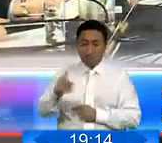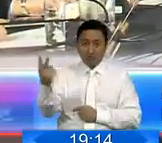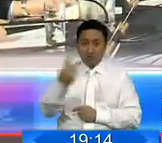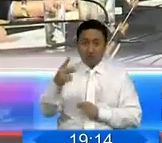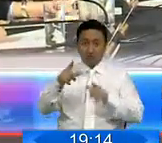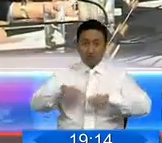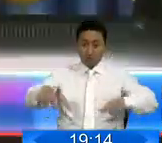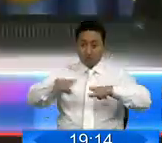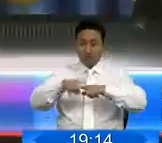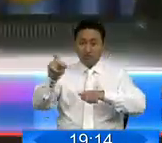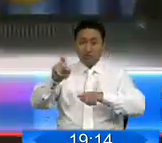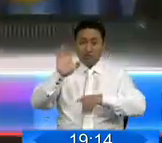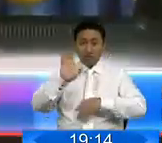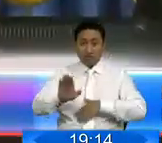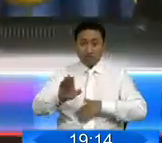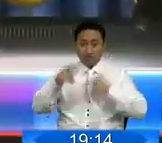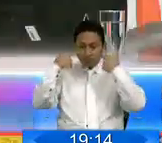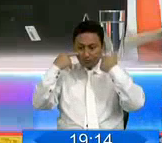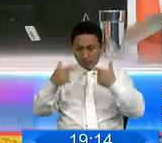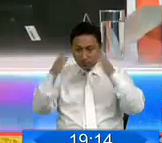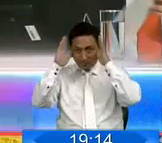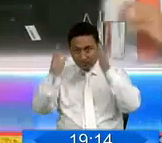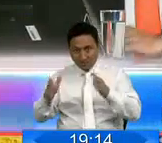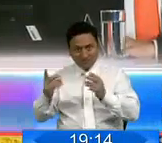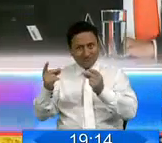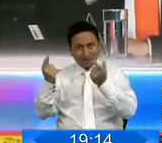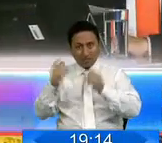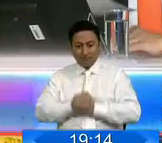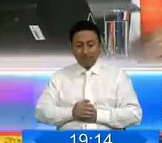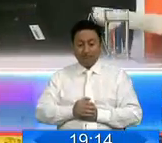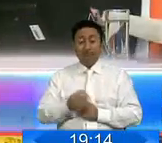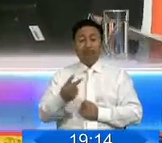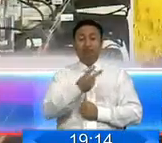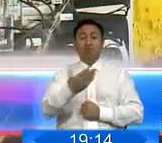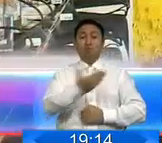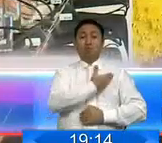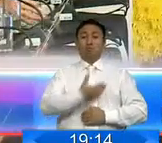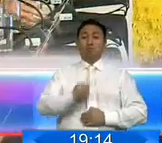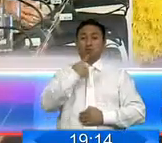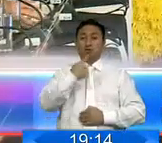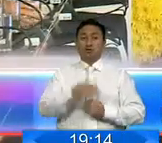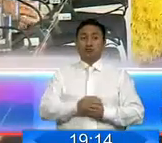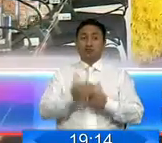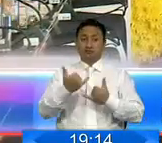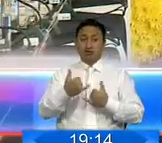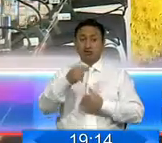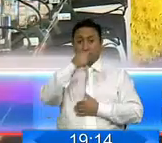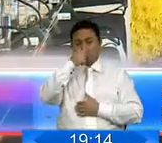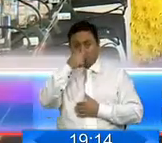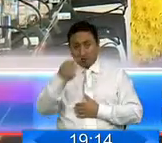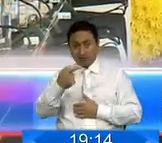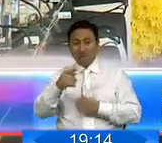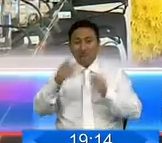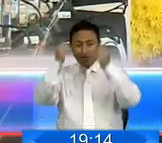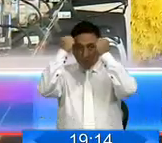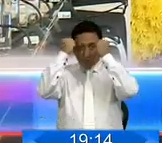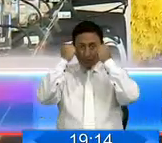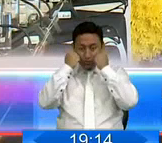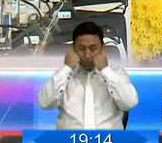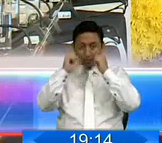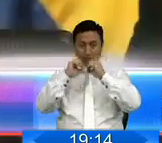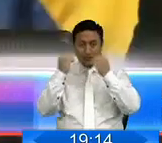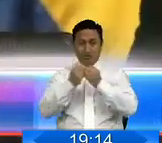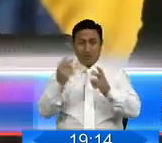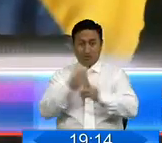zonas fronterizas, señaló Duque, por lo cual los mandatarios ratificaron la lucha contra el narcotráfico, terrorismo y crimen